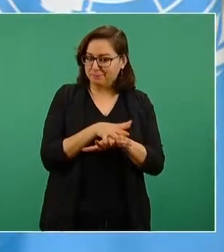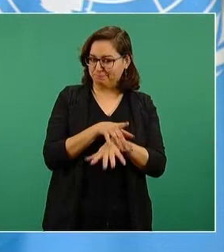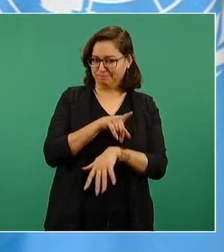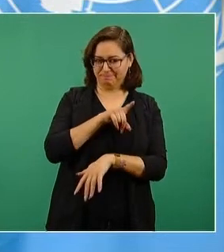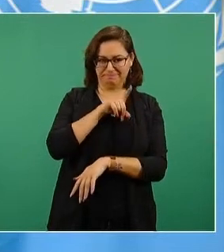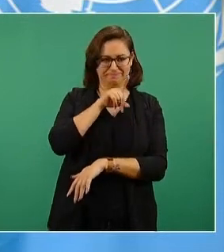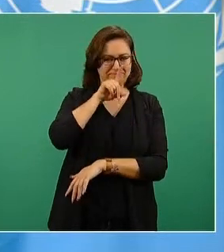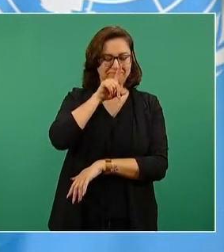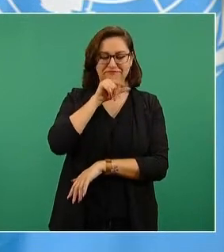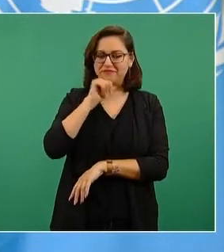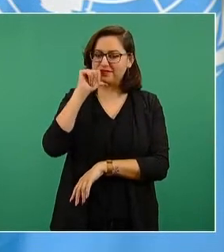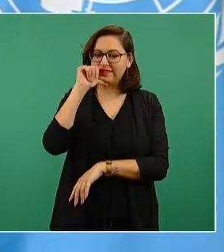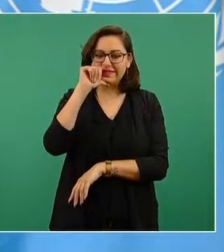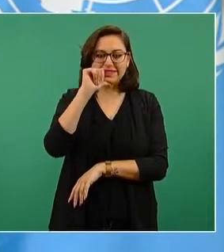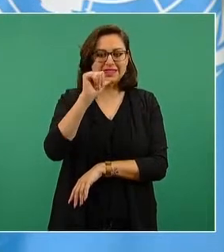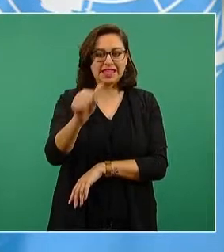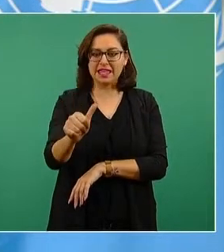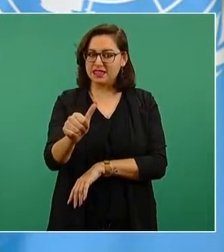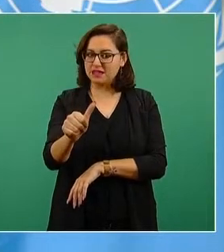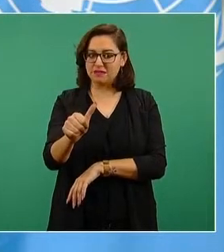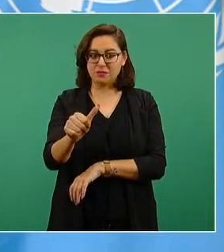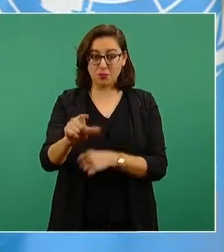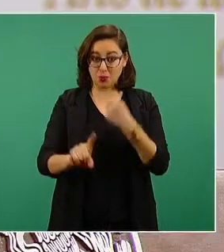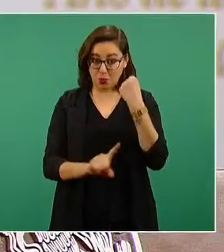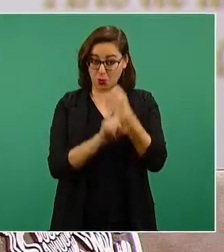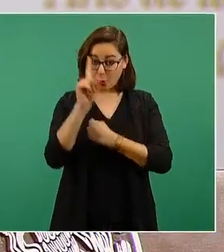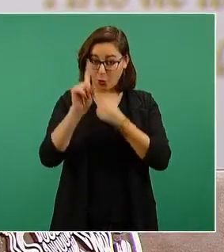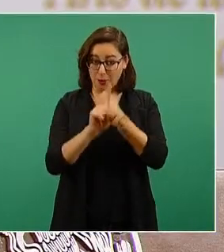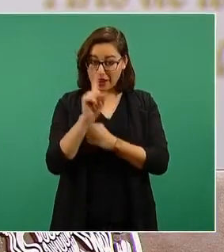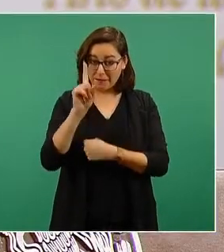centro del problema,